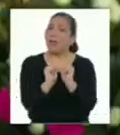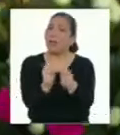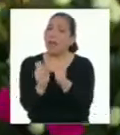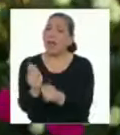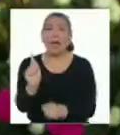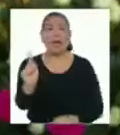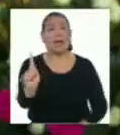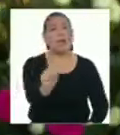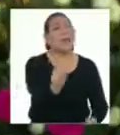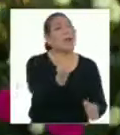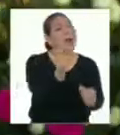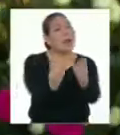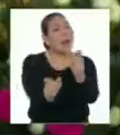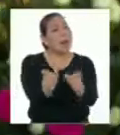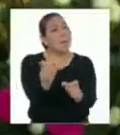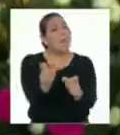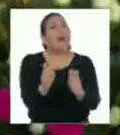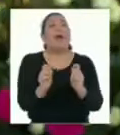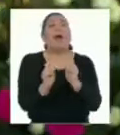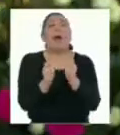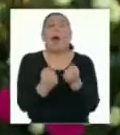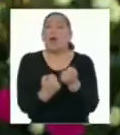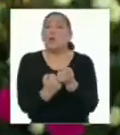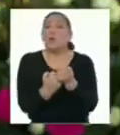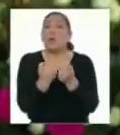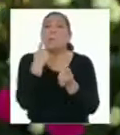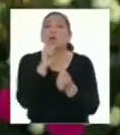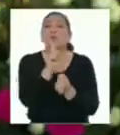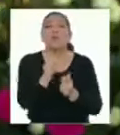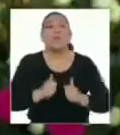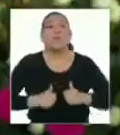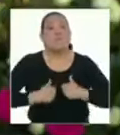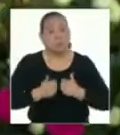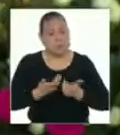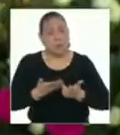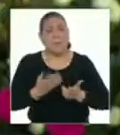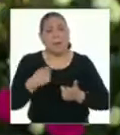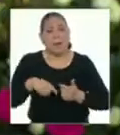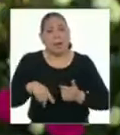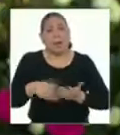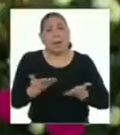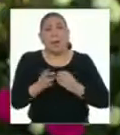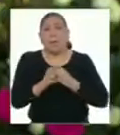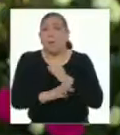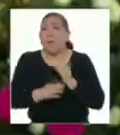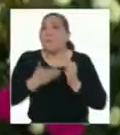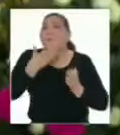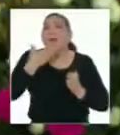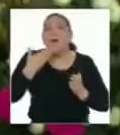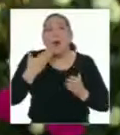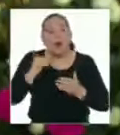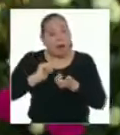todos aquellos que han dado su vida para que haya un país mejor y un mundo